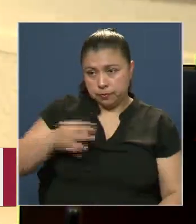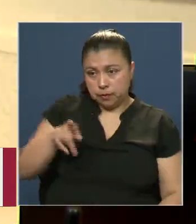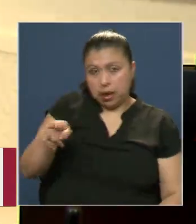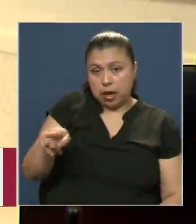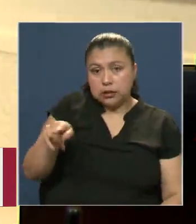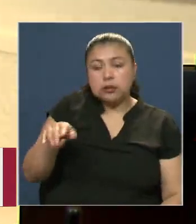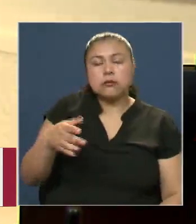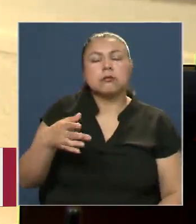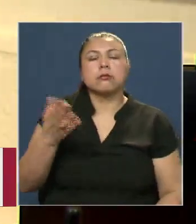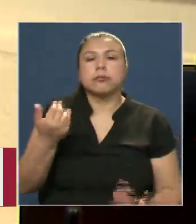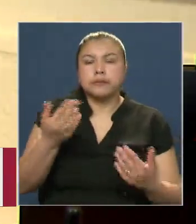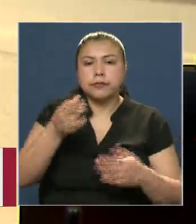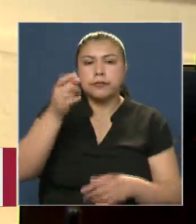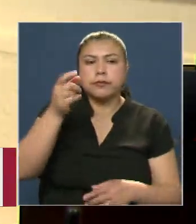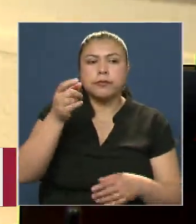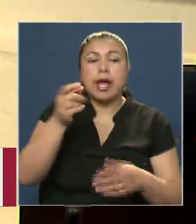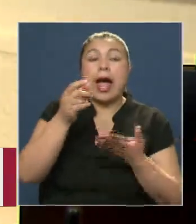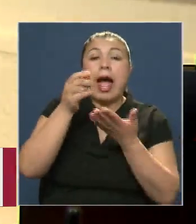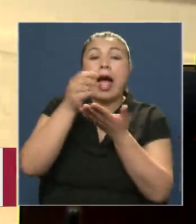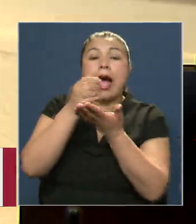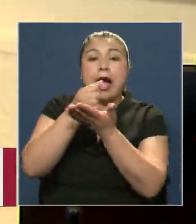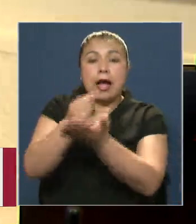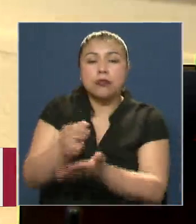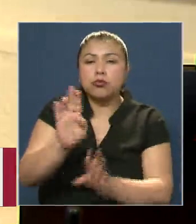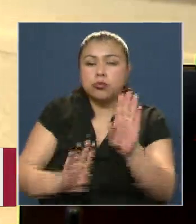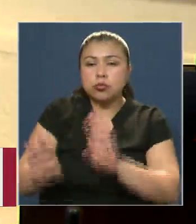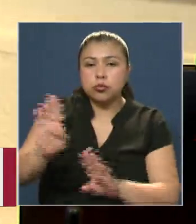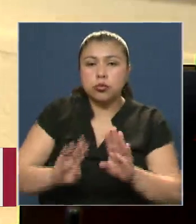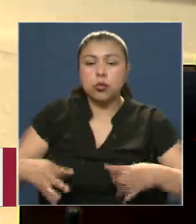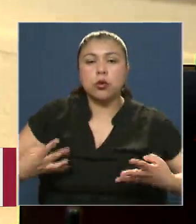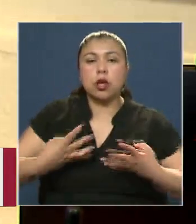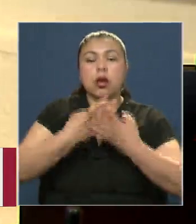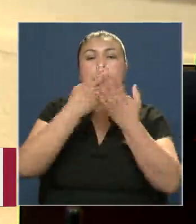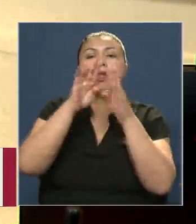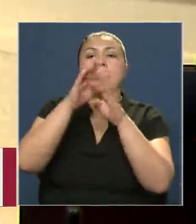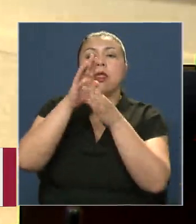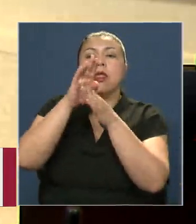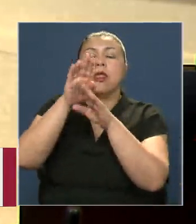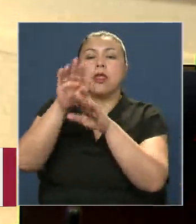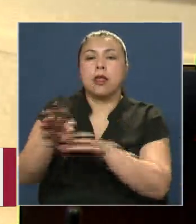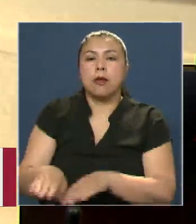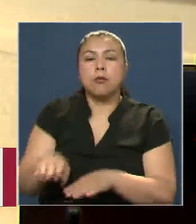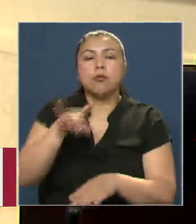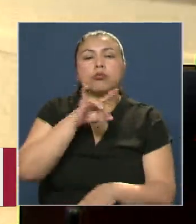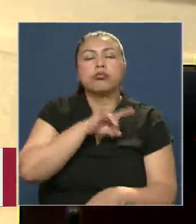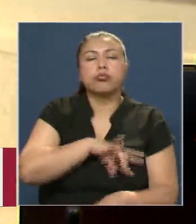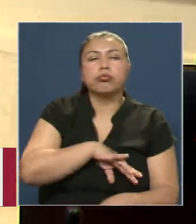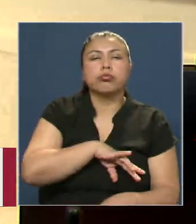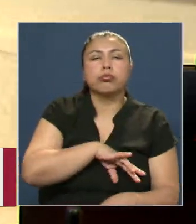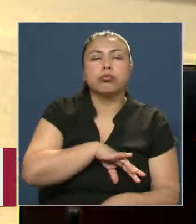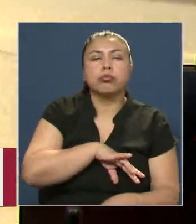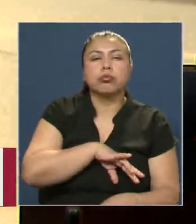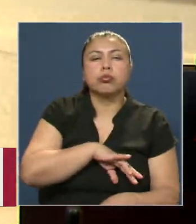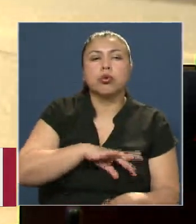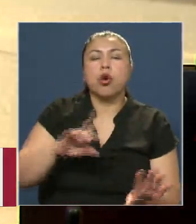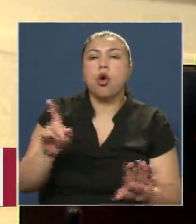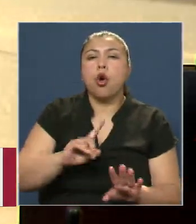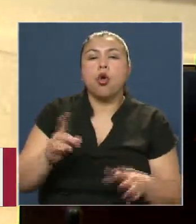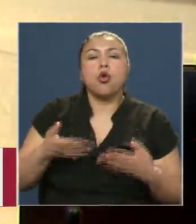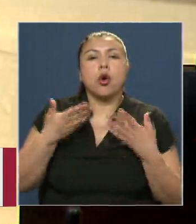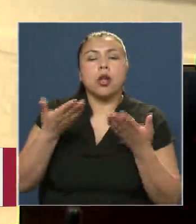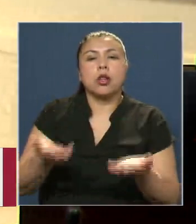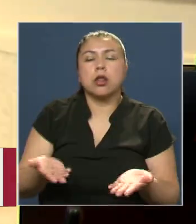que necesitan a alguien que los apoye, que los cuide, necesitan una red de apoyo. Y lamentablemente Chile no ha